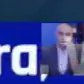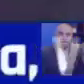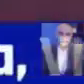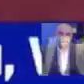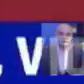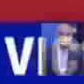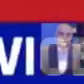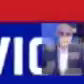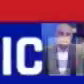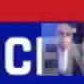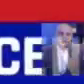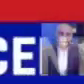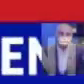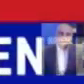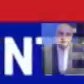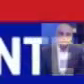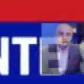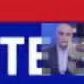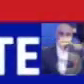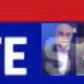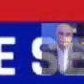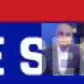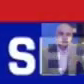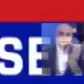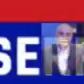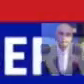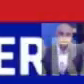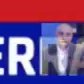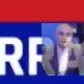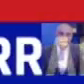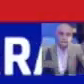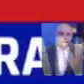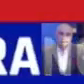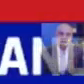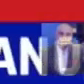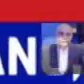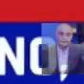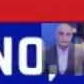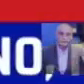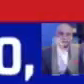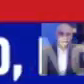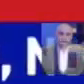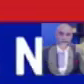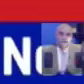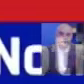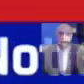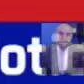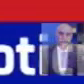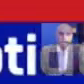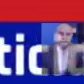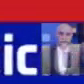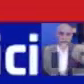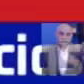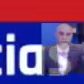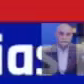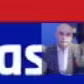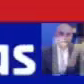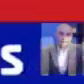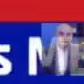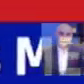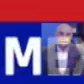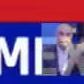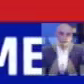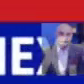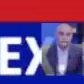año 2070. Fue una estafa cuyo volumen no deja de aumentar en el mercado y por la